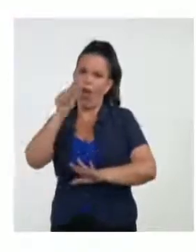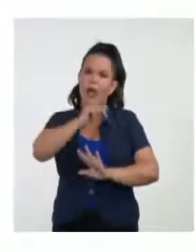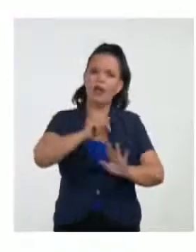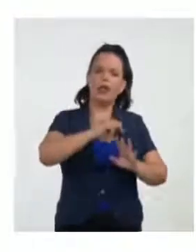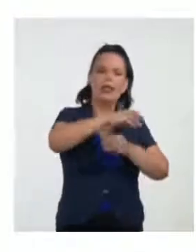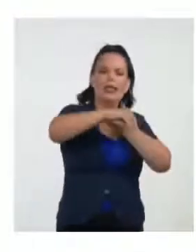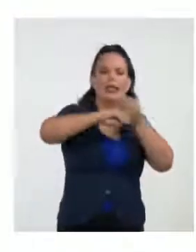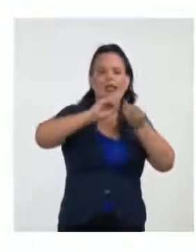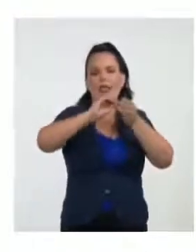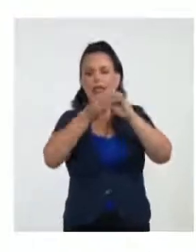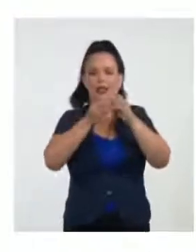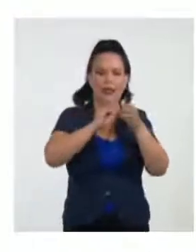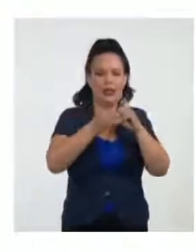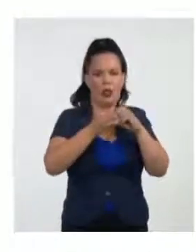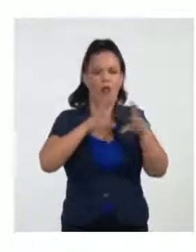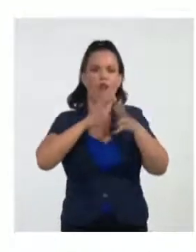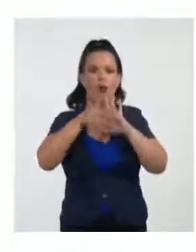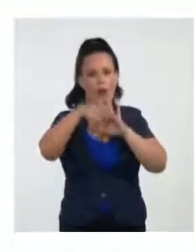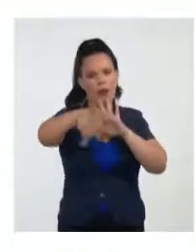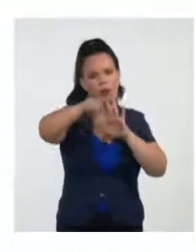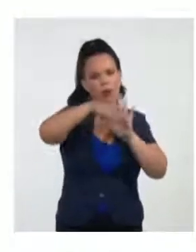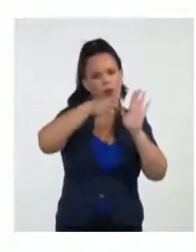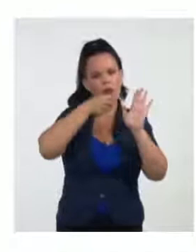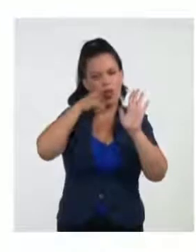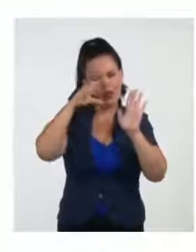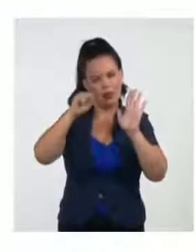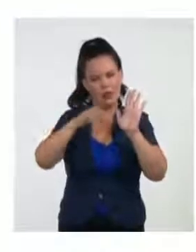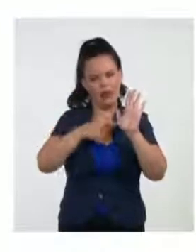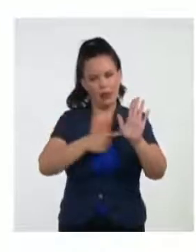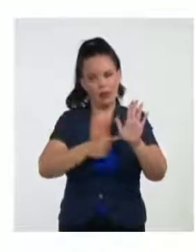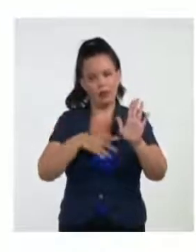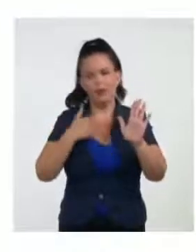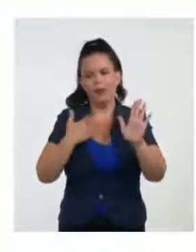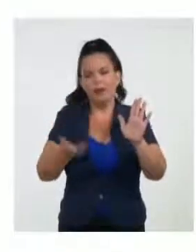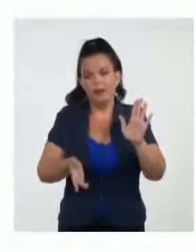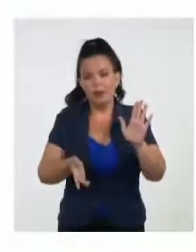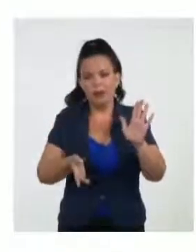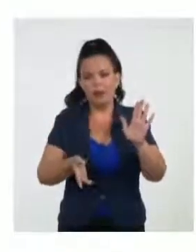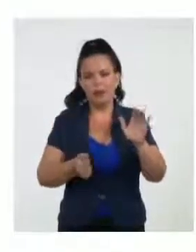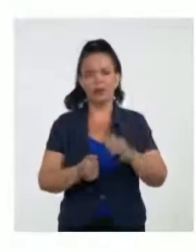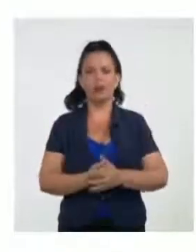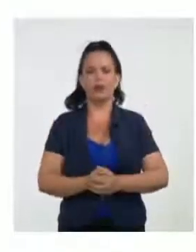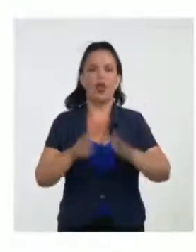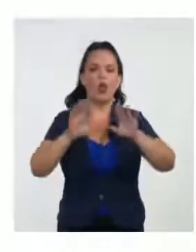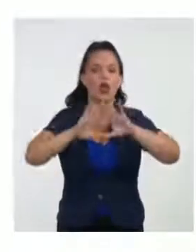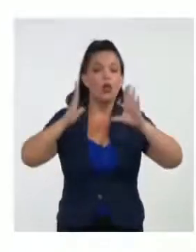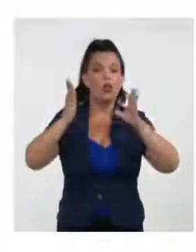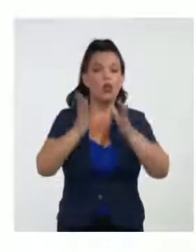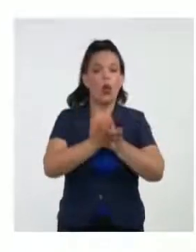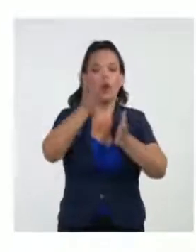entender. Aquí lo que hacemos es, en general, casi todos los modelos matemáticos